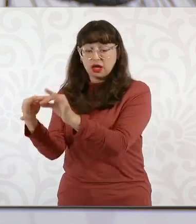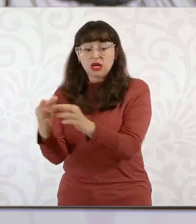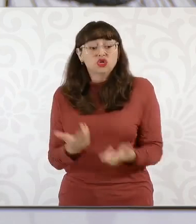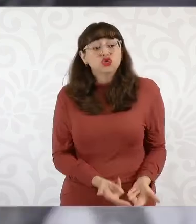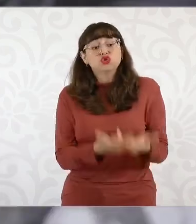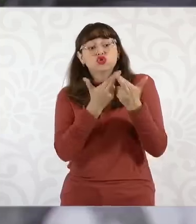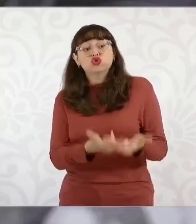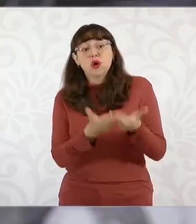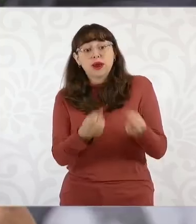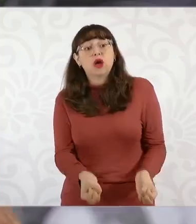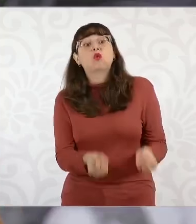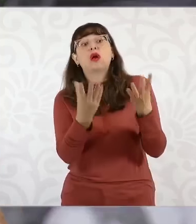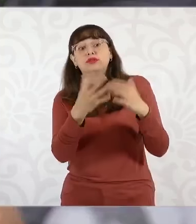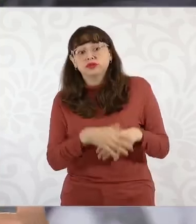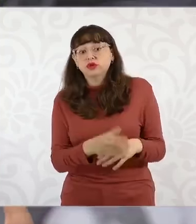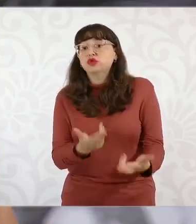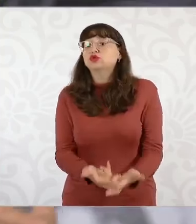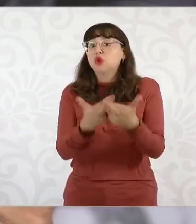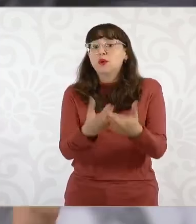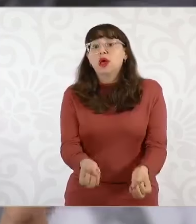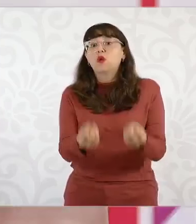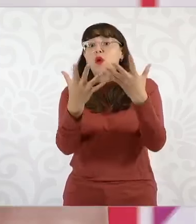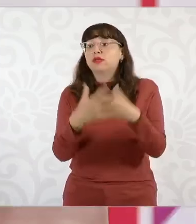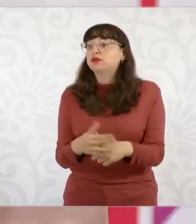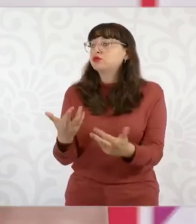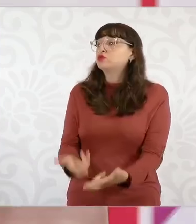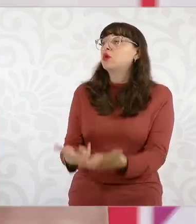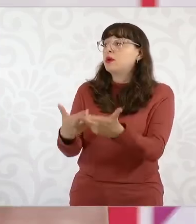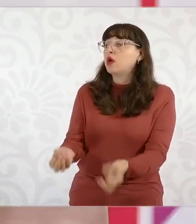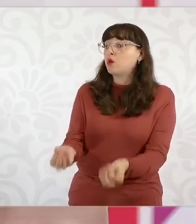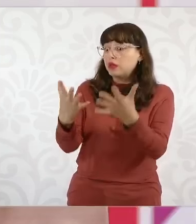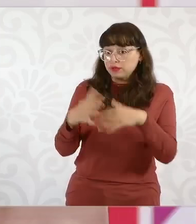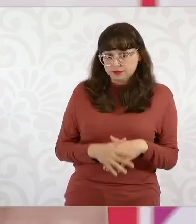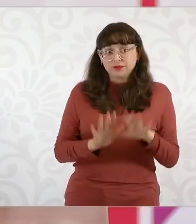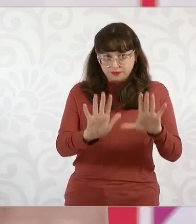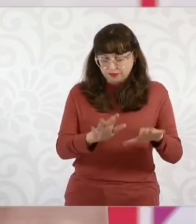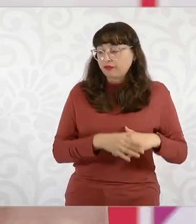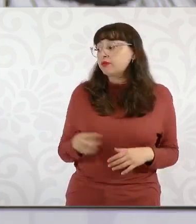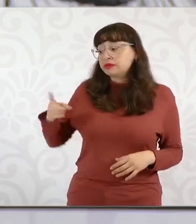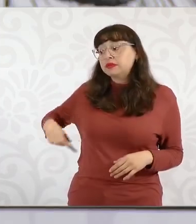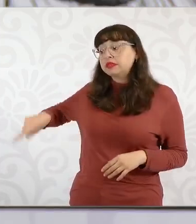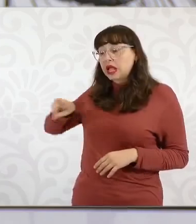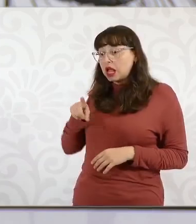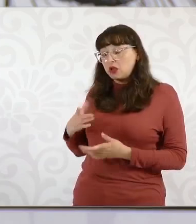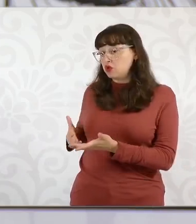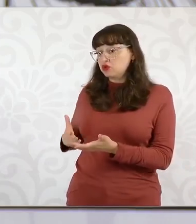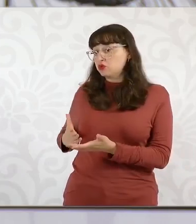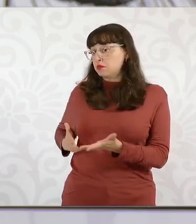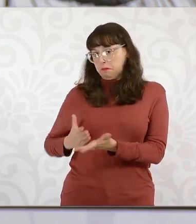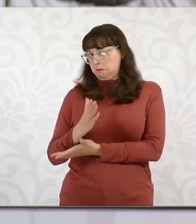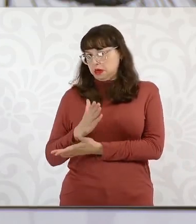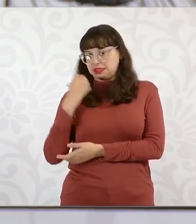Para que los jóvenes tengan, que no pasaron, digamos, el examen de admisión, no pasaron, entre comillas, no fueron